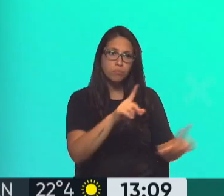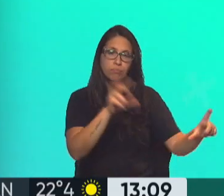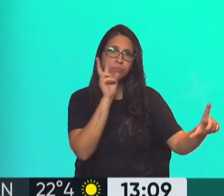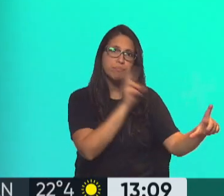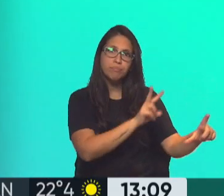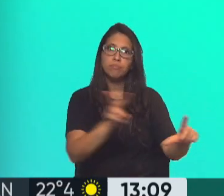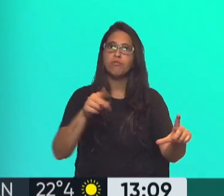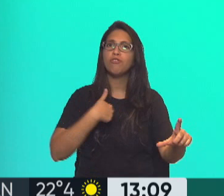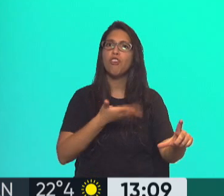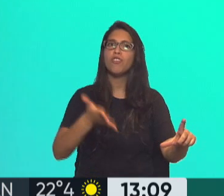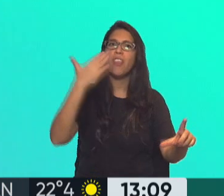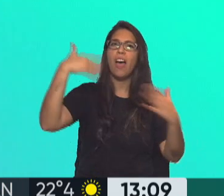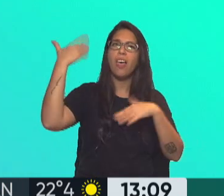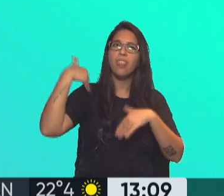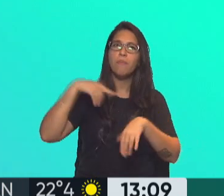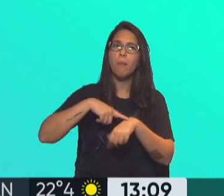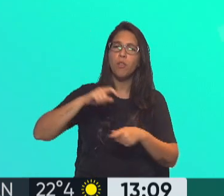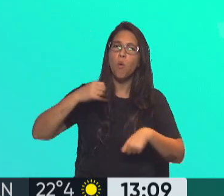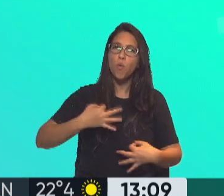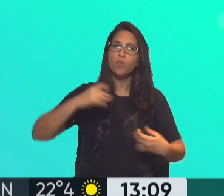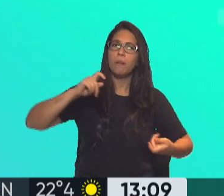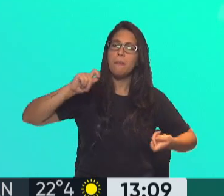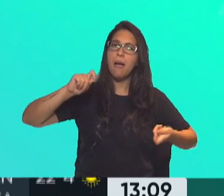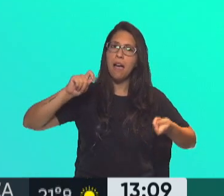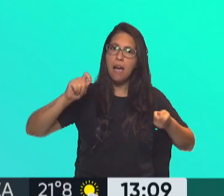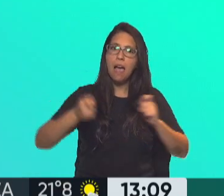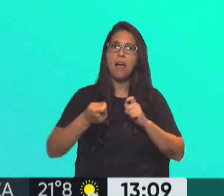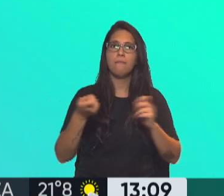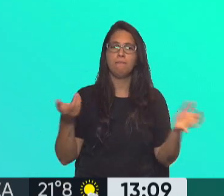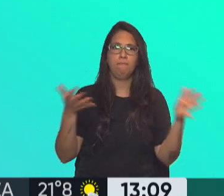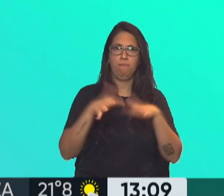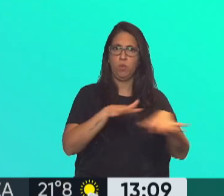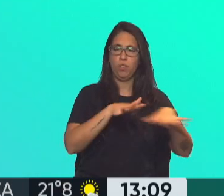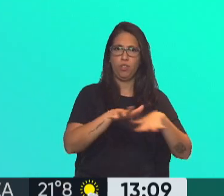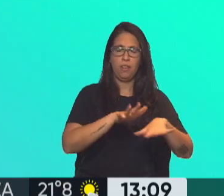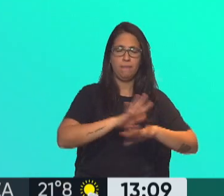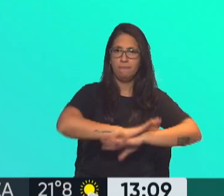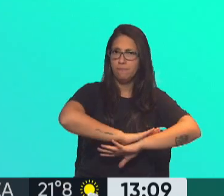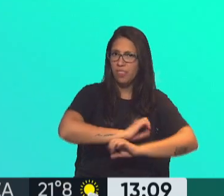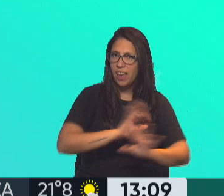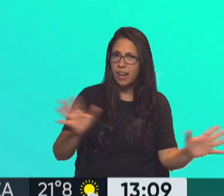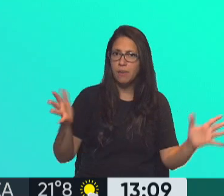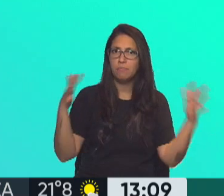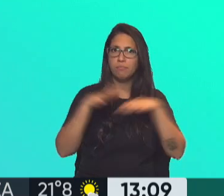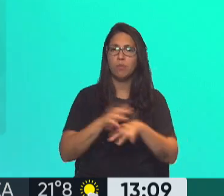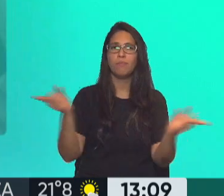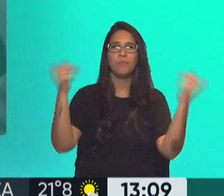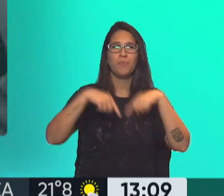esta sociedad que estaba cambiando y que a la vez convivía con hechos que hoy son impensables. Retorno